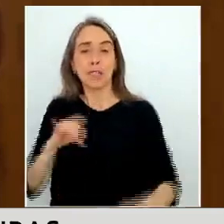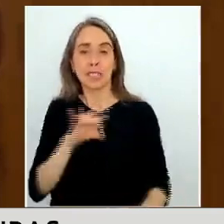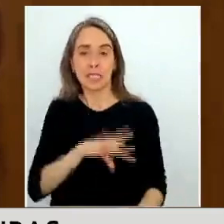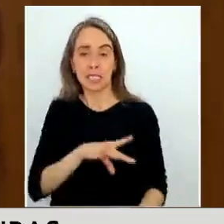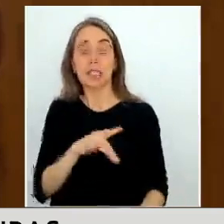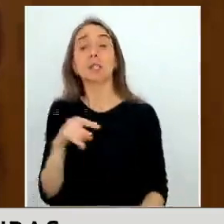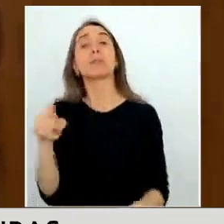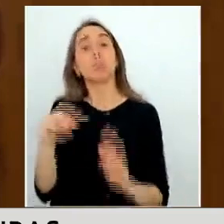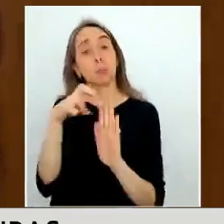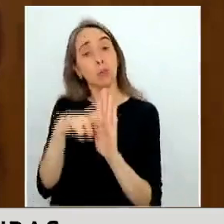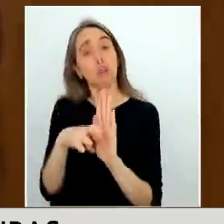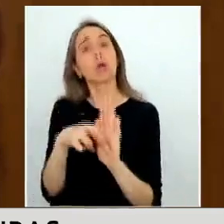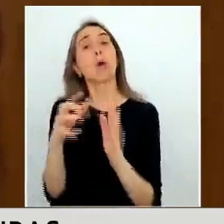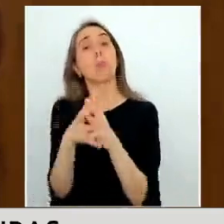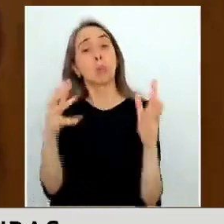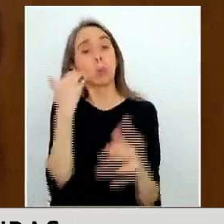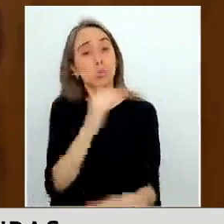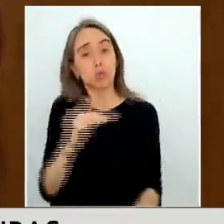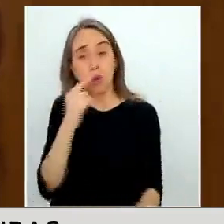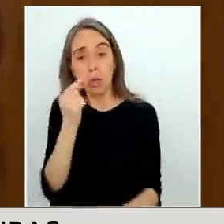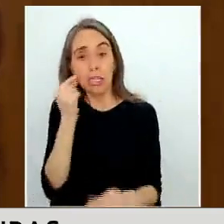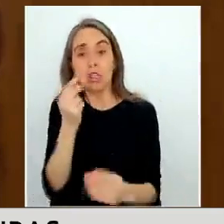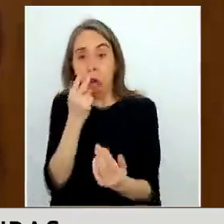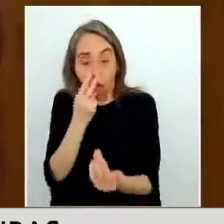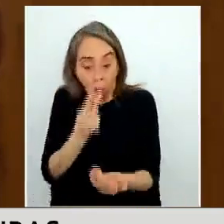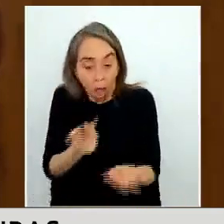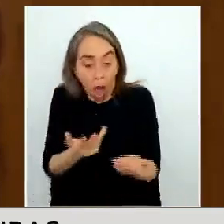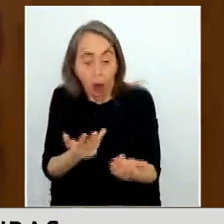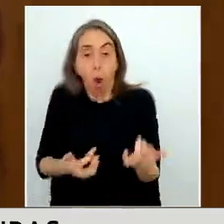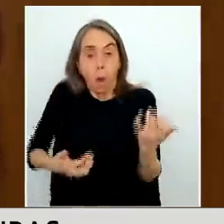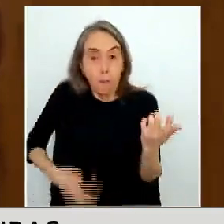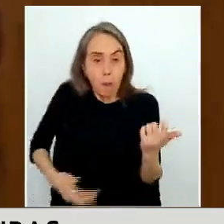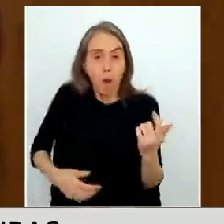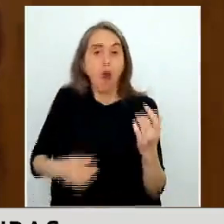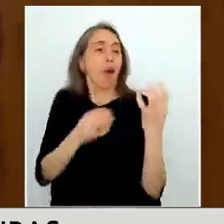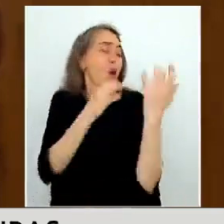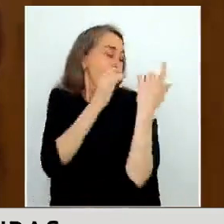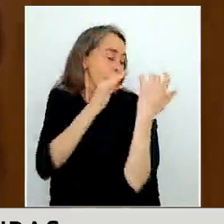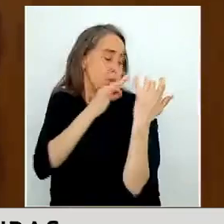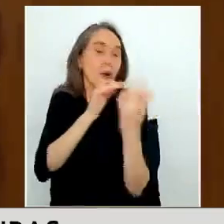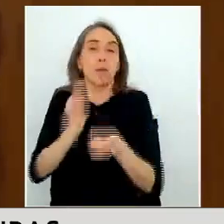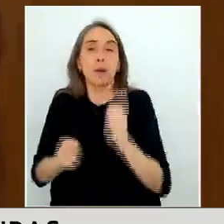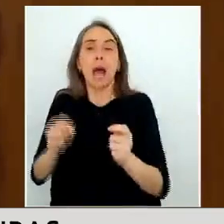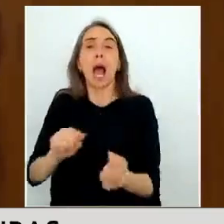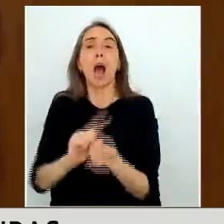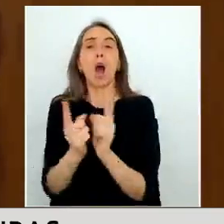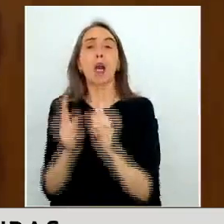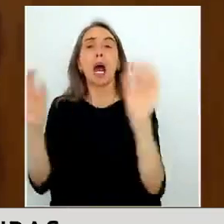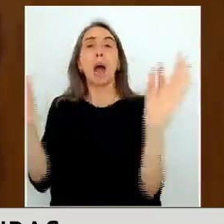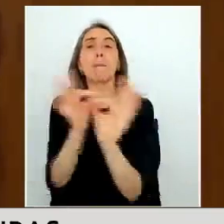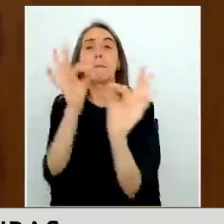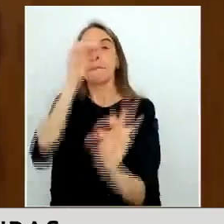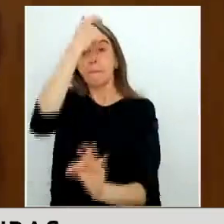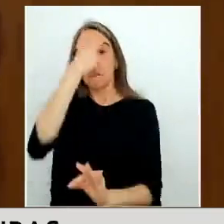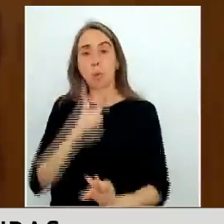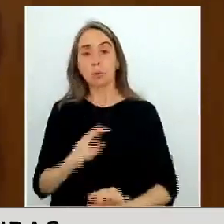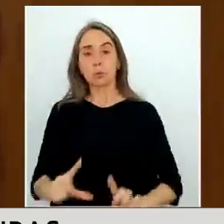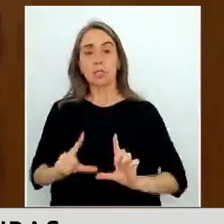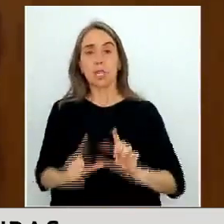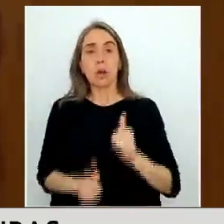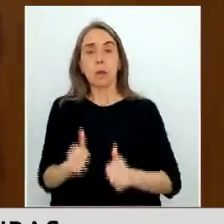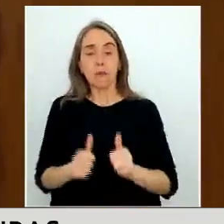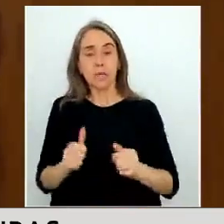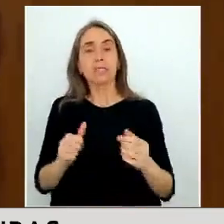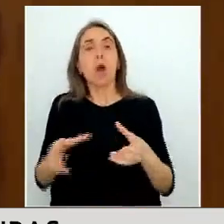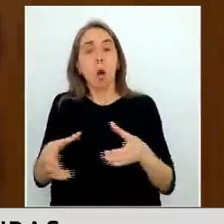niñas conocieran instrumentos gracias a la orquesta y que hoy también sean músicos profesionales de nuestro país las orquestas infantiles y juveniles